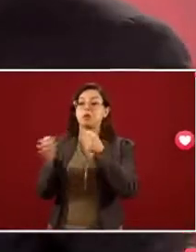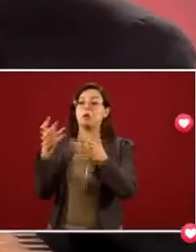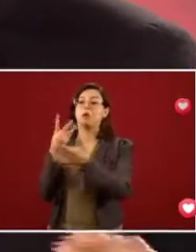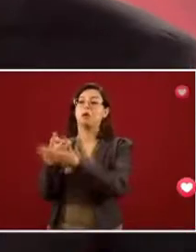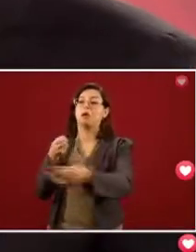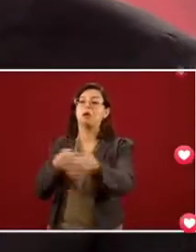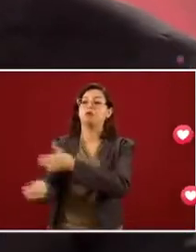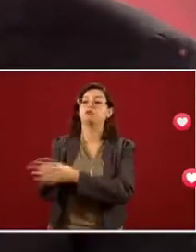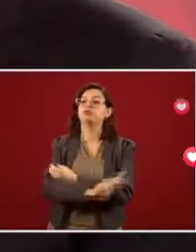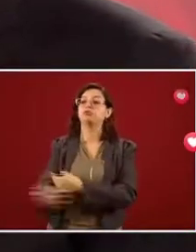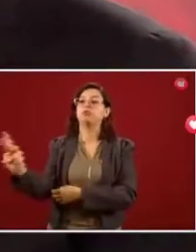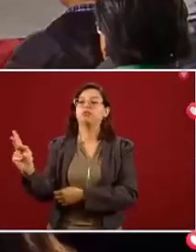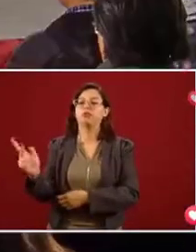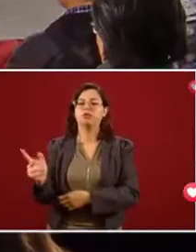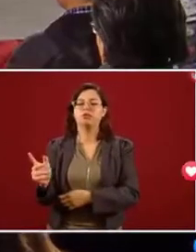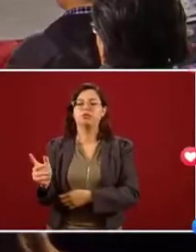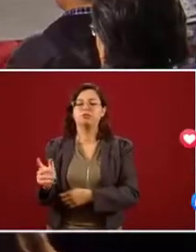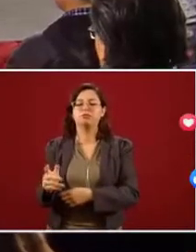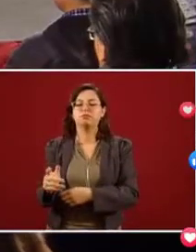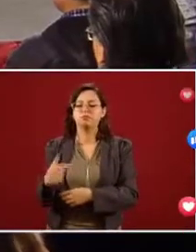a la cárcel a todos